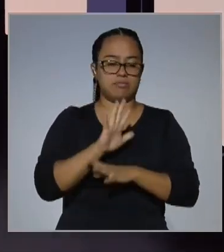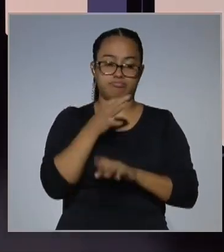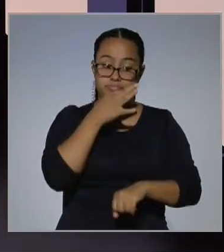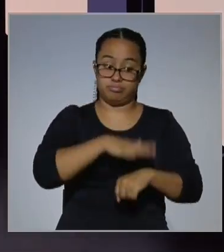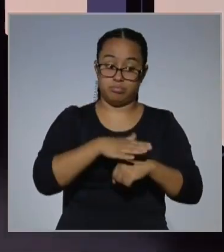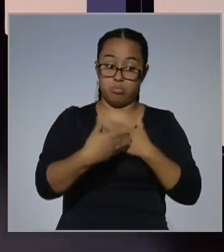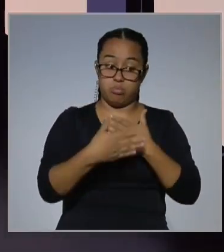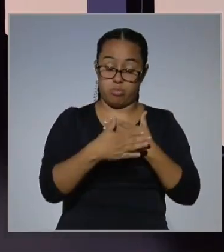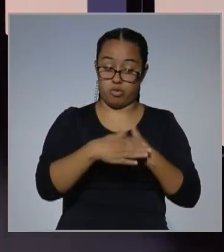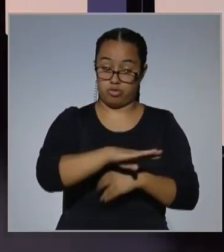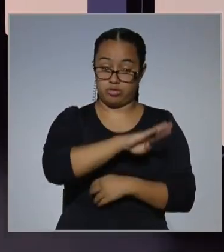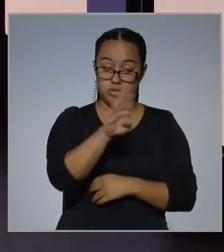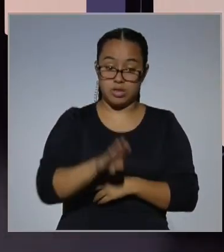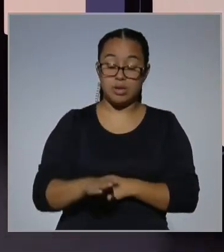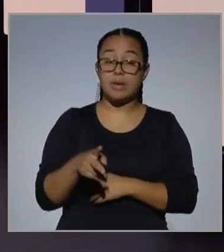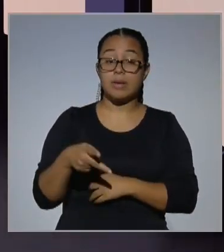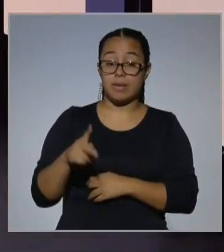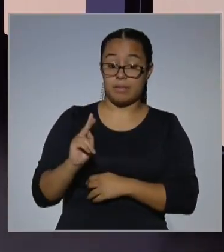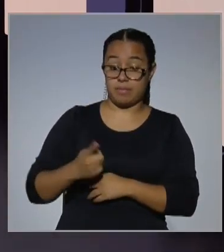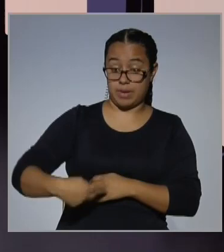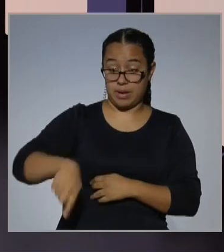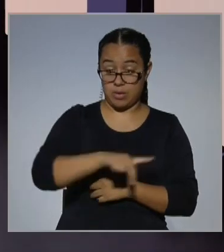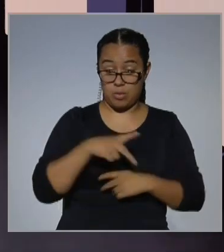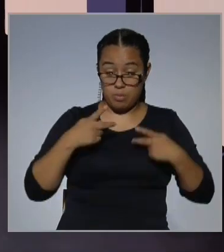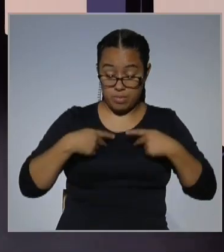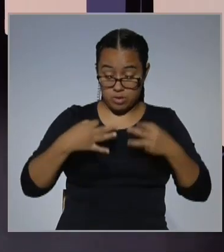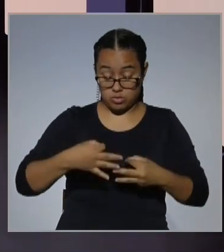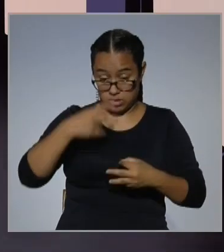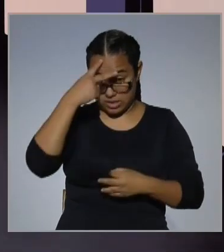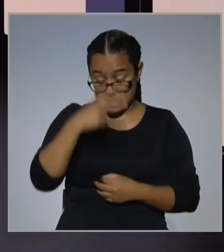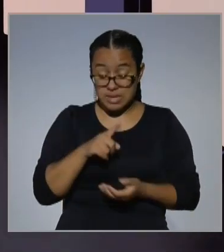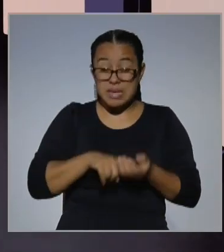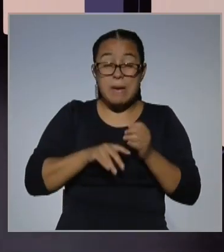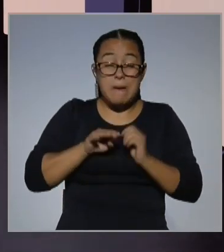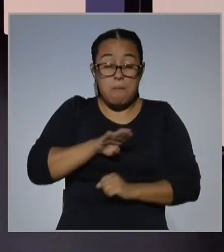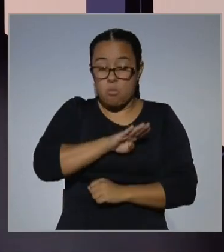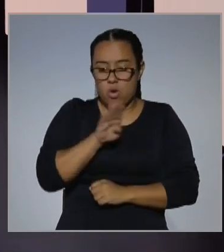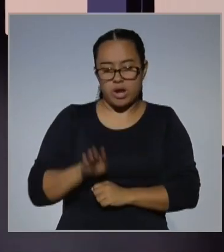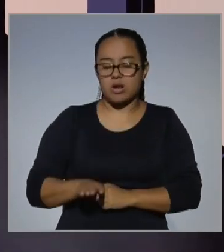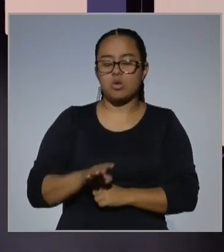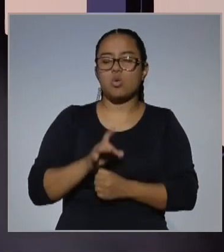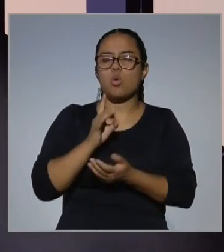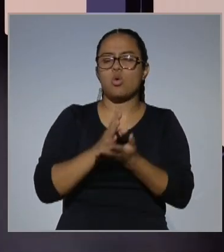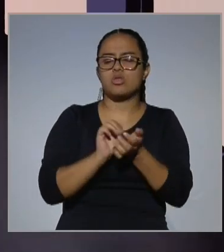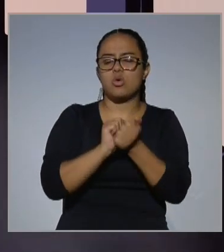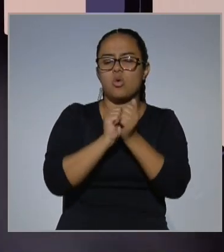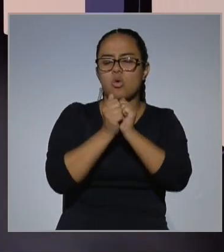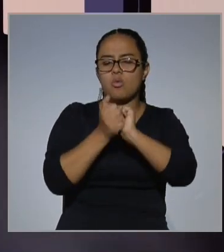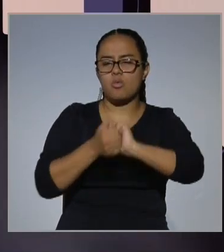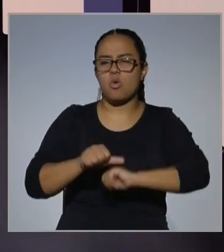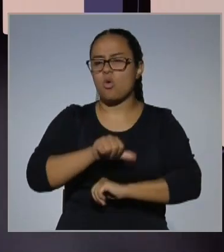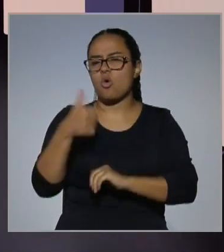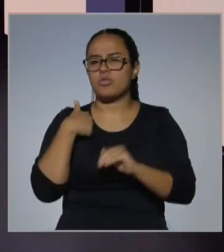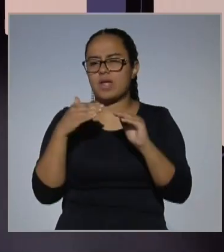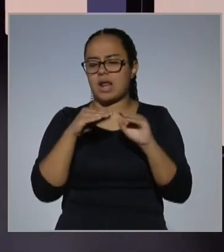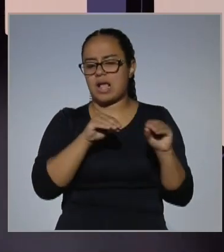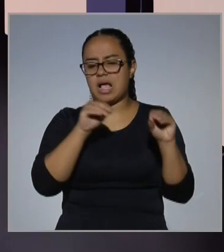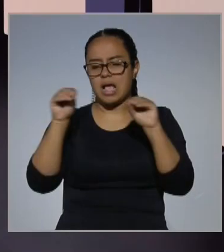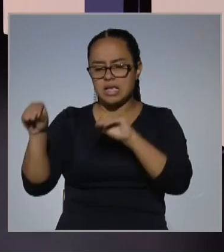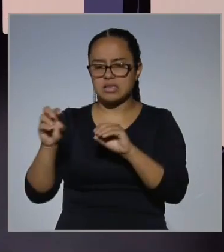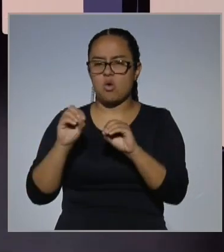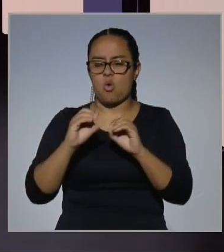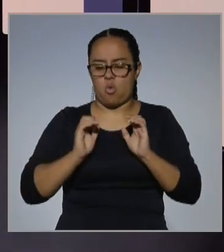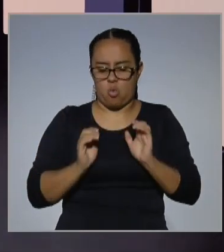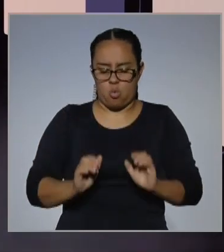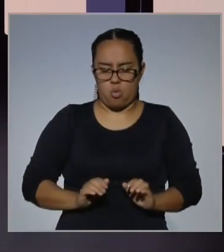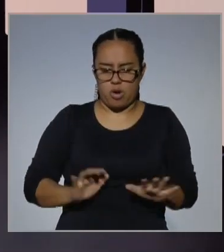irnos. Pero nosotros los mexicanos no morimos, solo cambiamos de casa, de